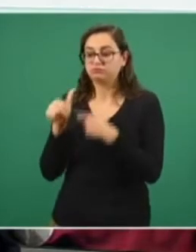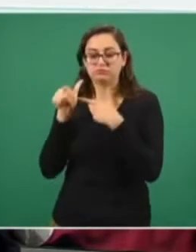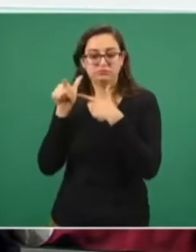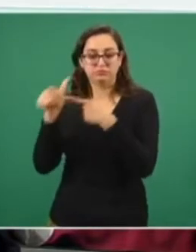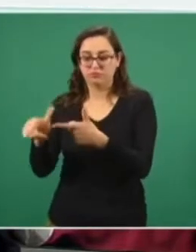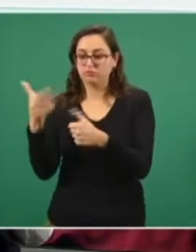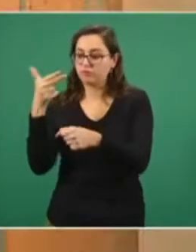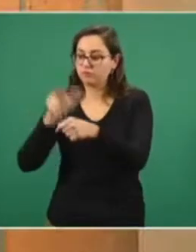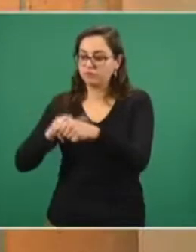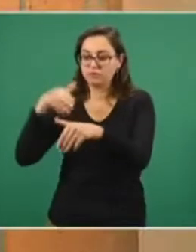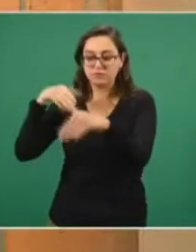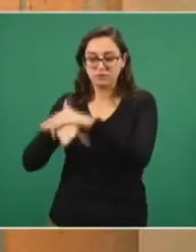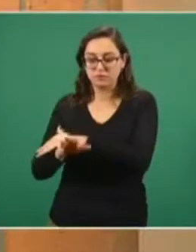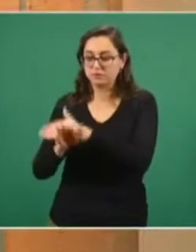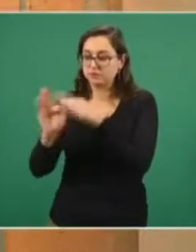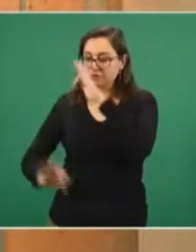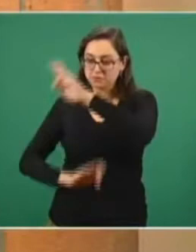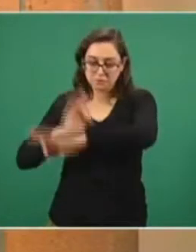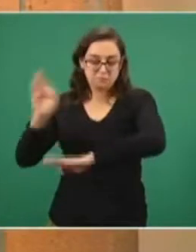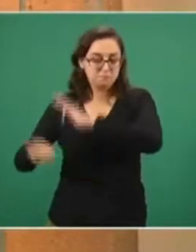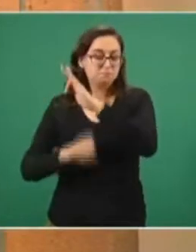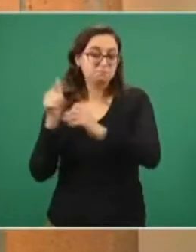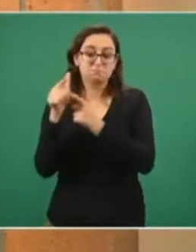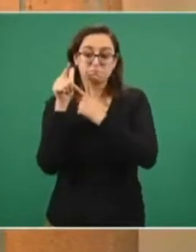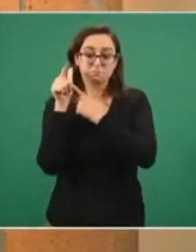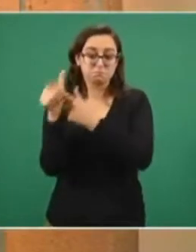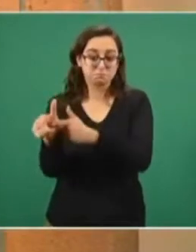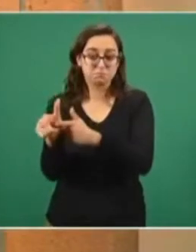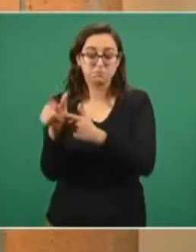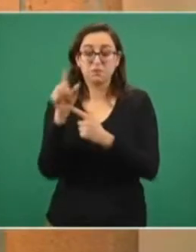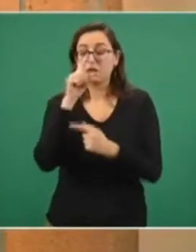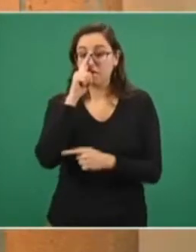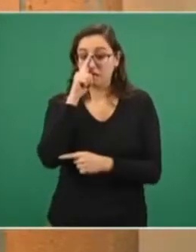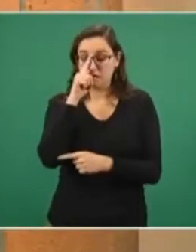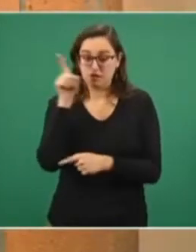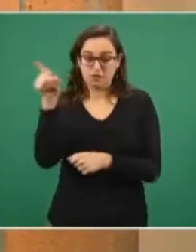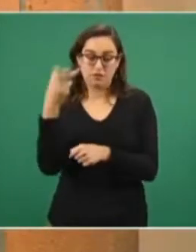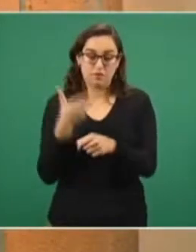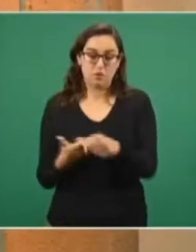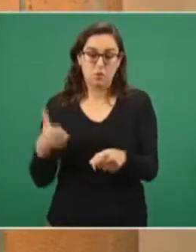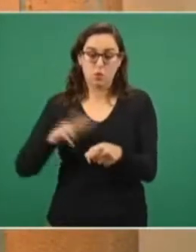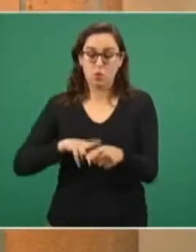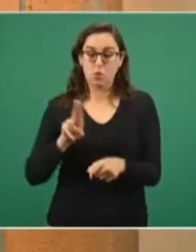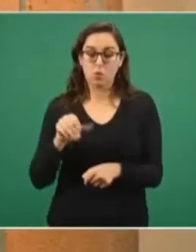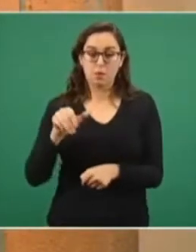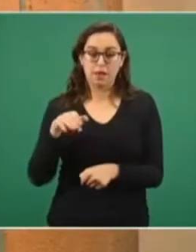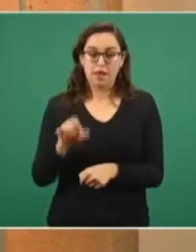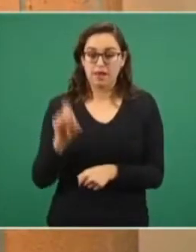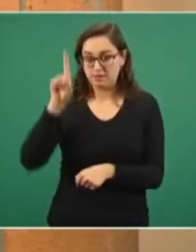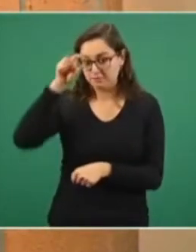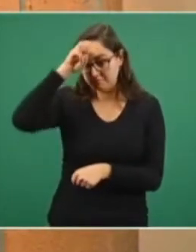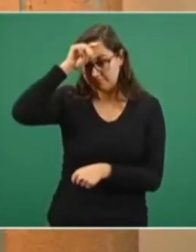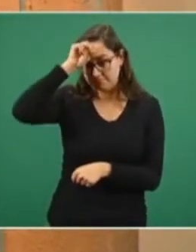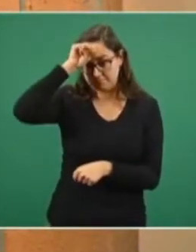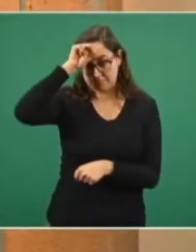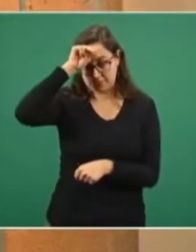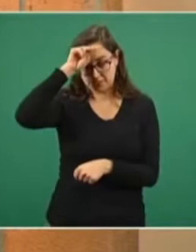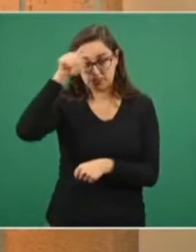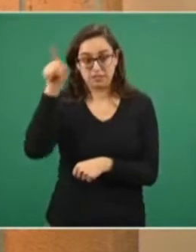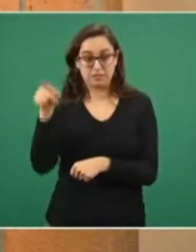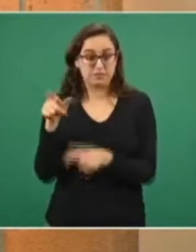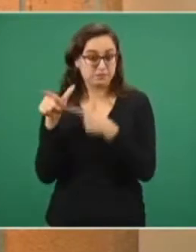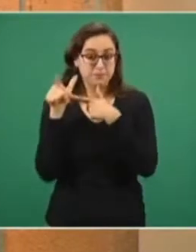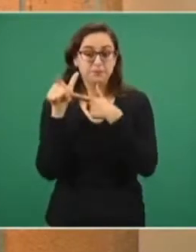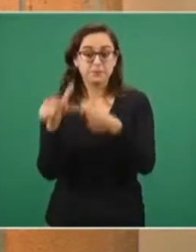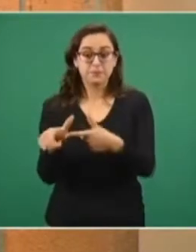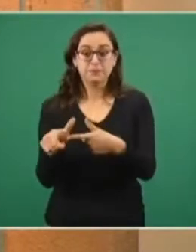tratamiento especializado, se continúa internada en la UMAE 25 en Monterrey. Al día de